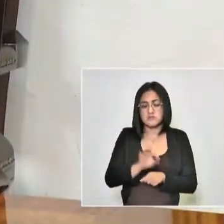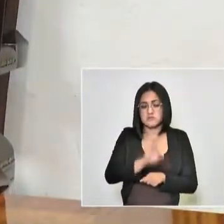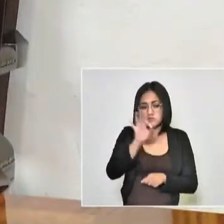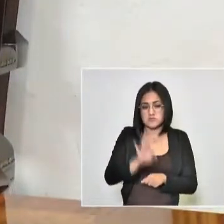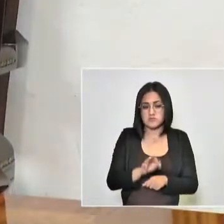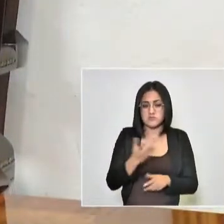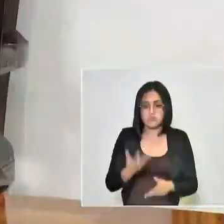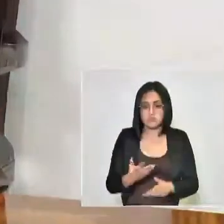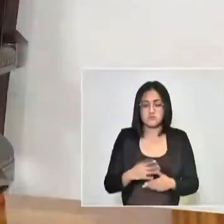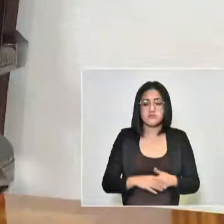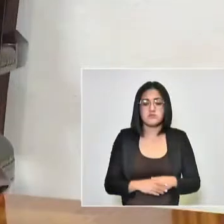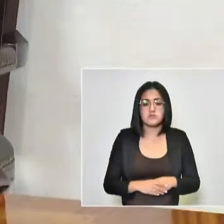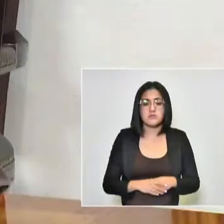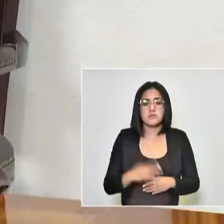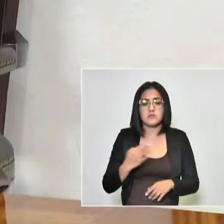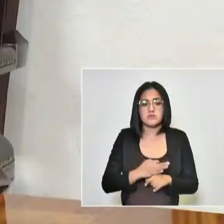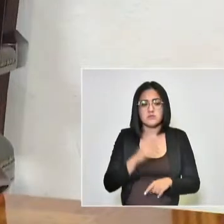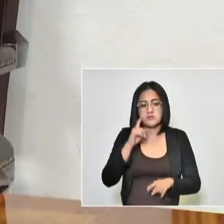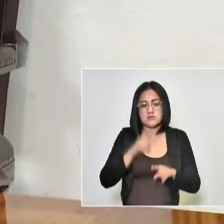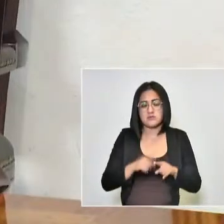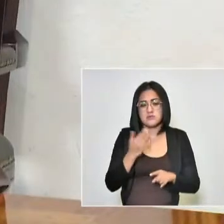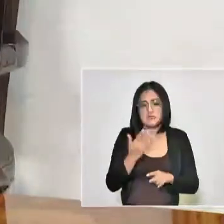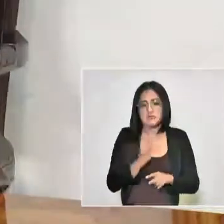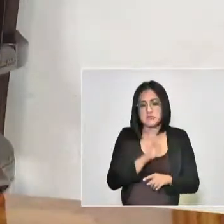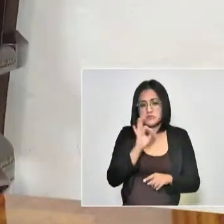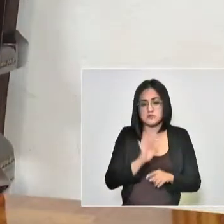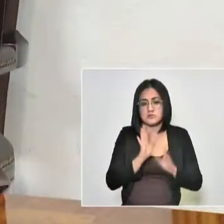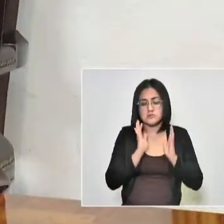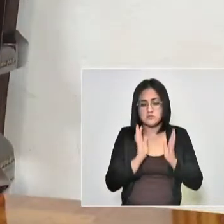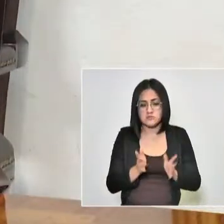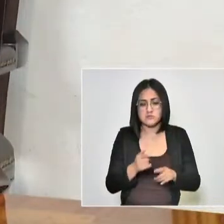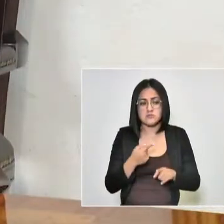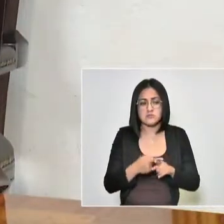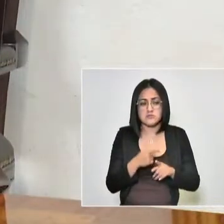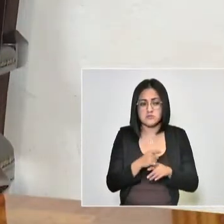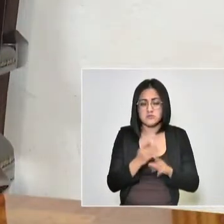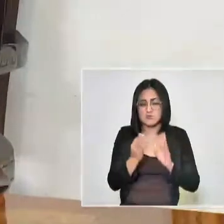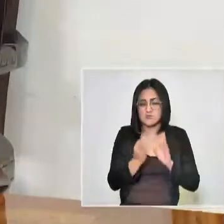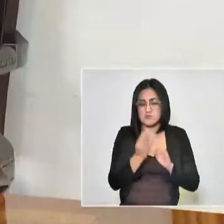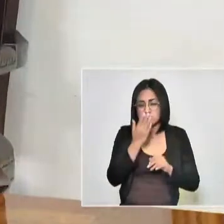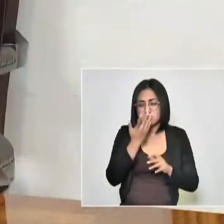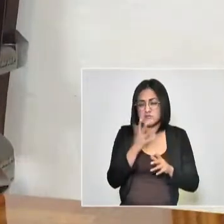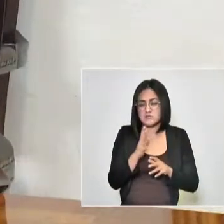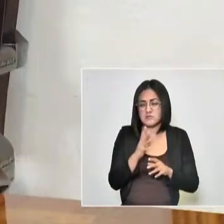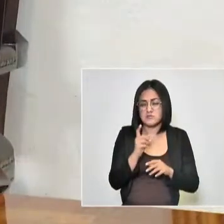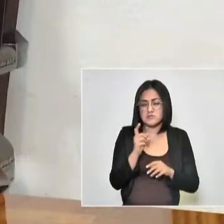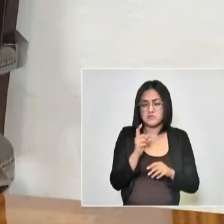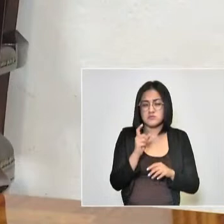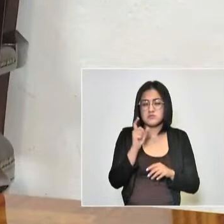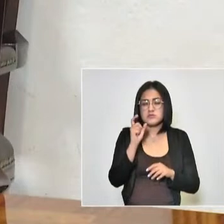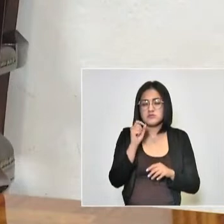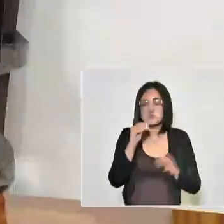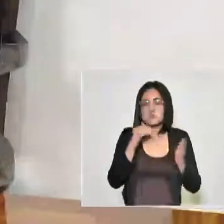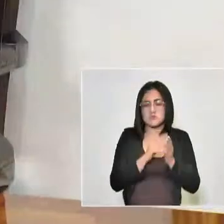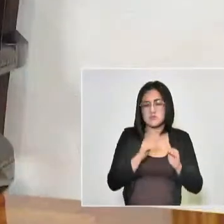80%, gobernador, está liquidado en un 50%, la superficie afectada es más o menos 20 hectáreas